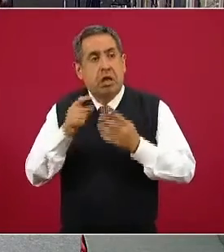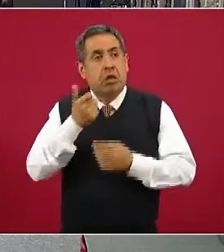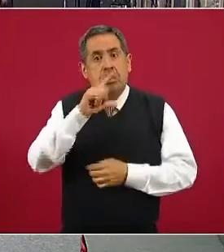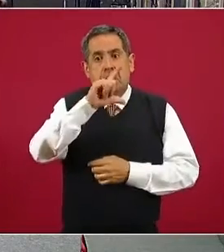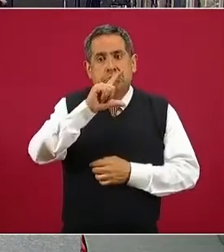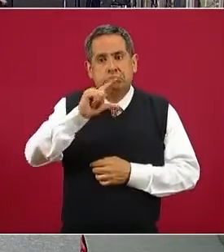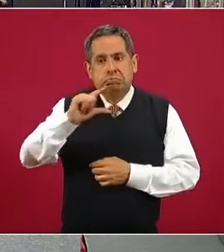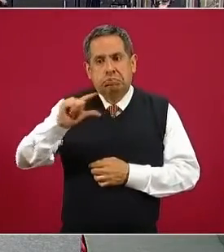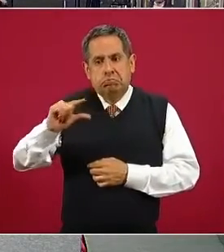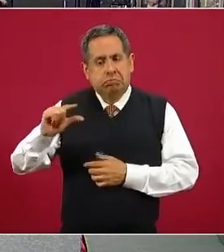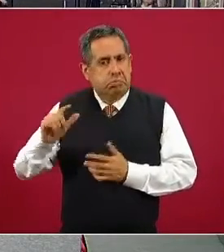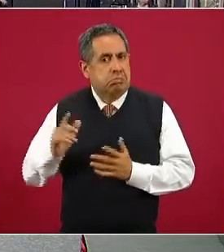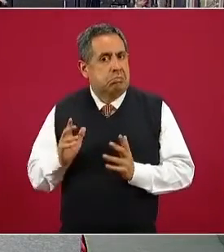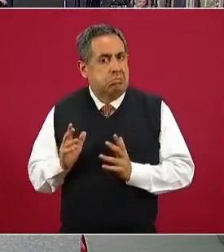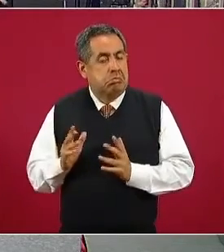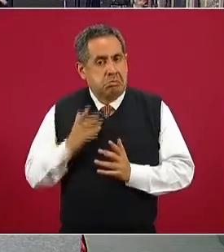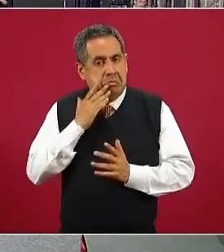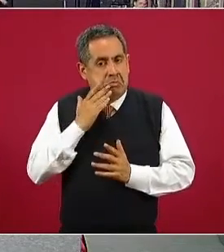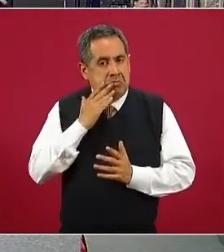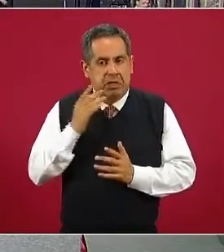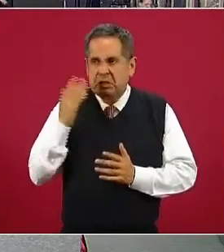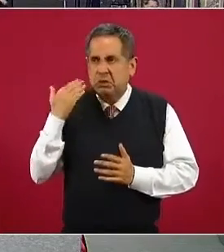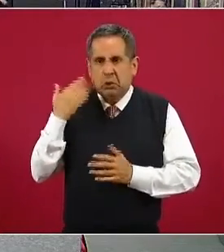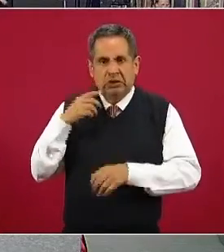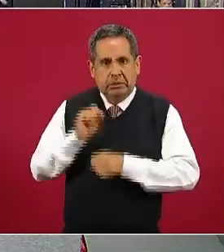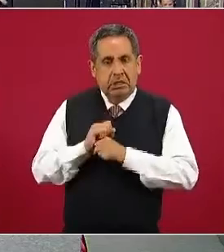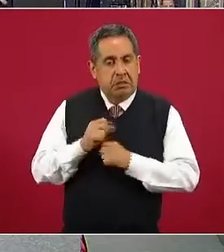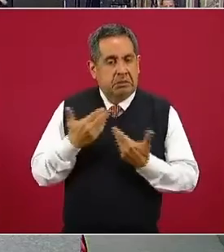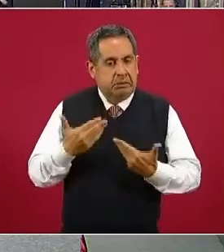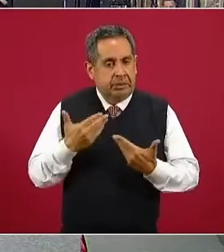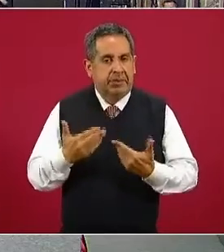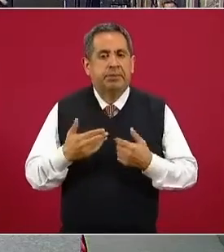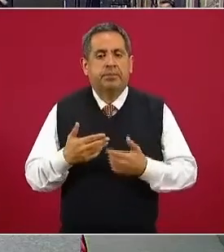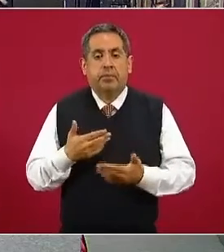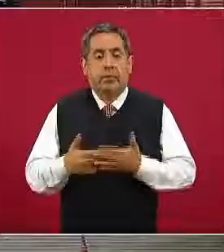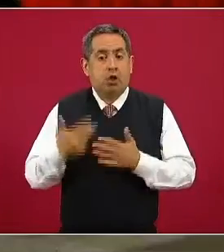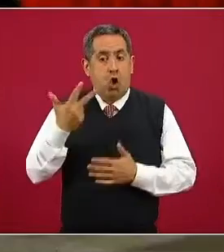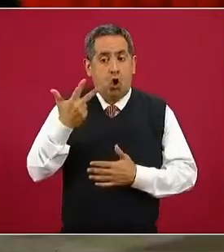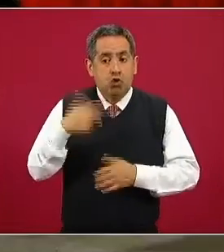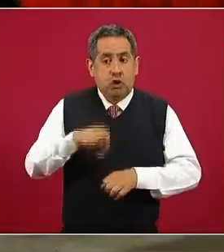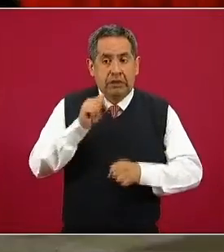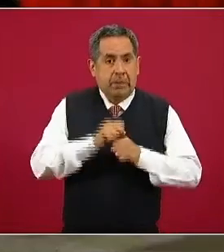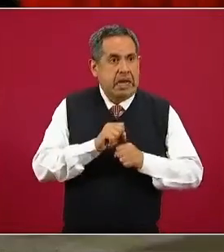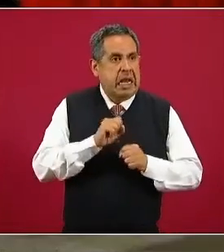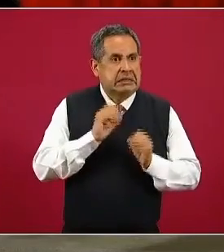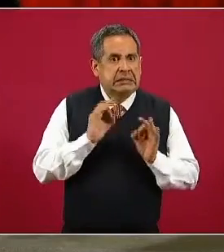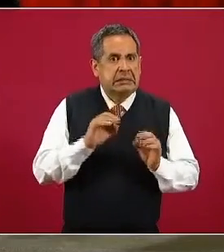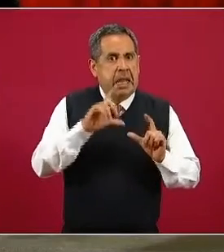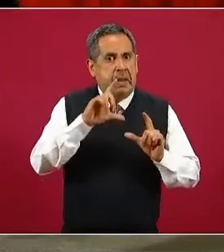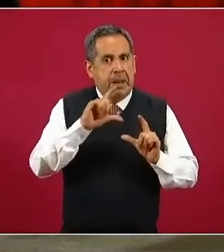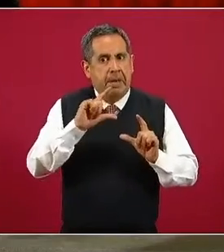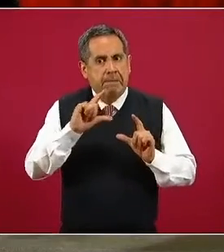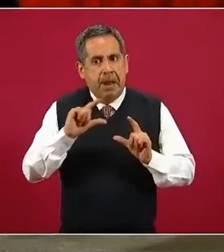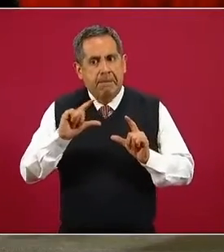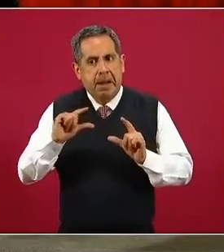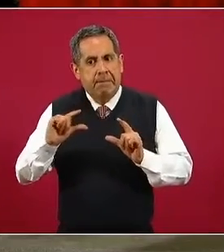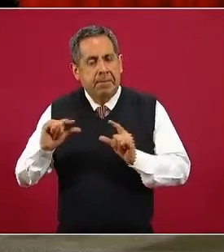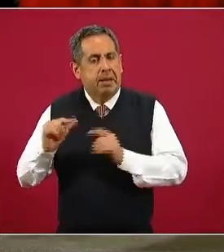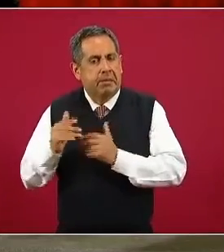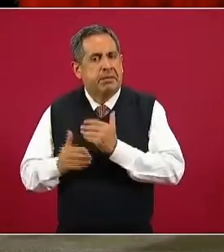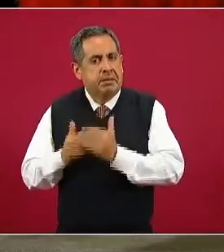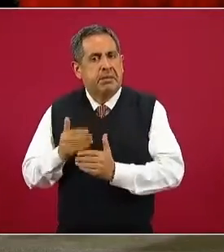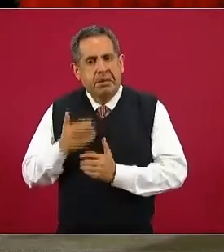la epidemia, como lo hemos estado comentando en las últimas semanas. Ya tenemos 8 semanas consecutivas de descenso.